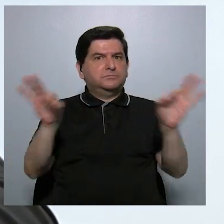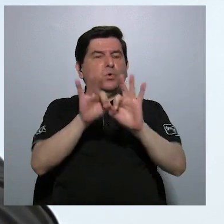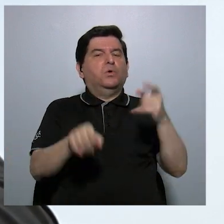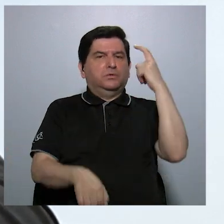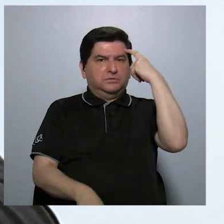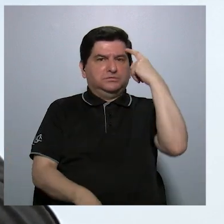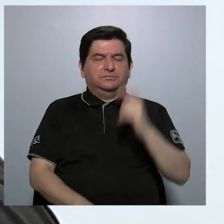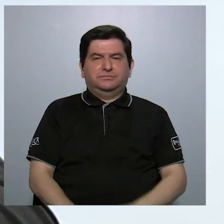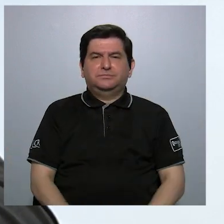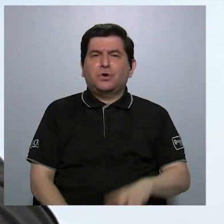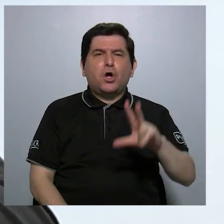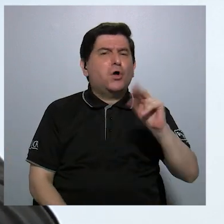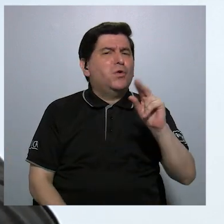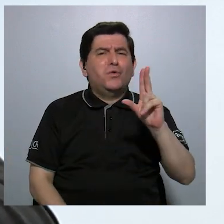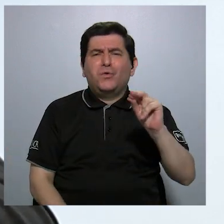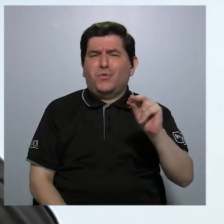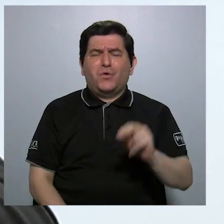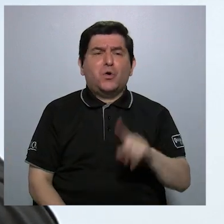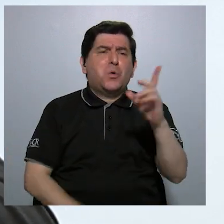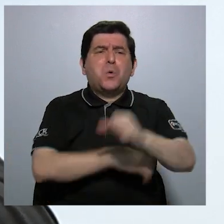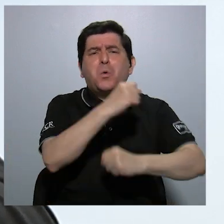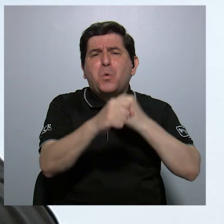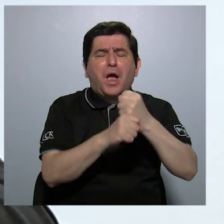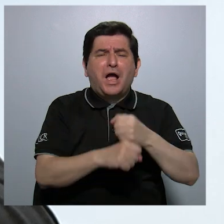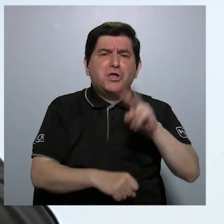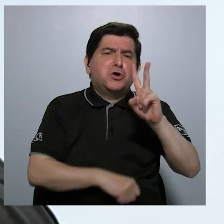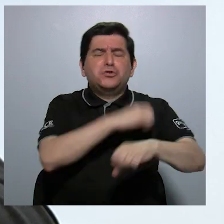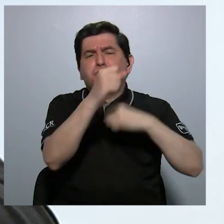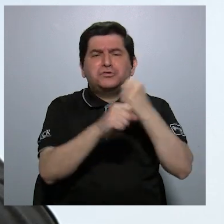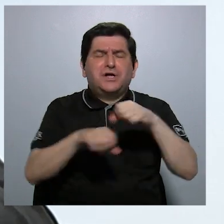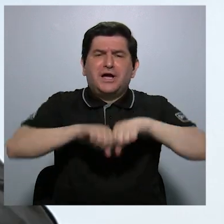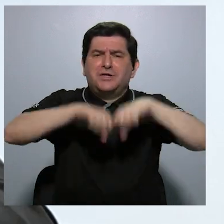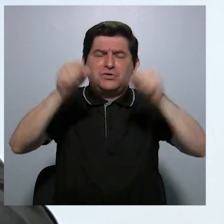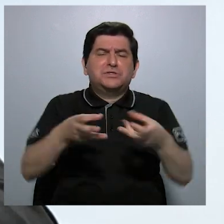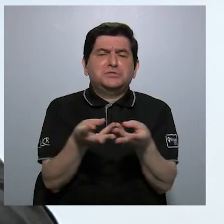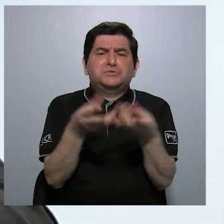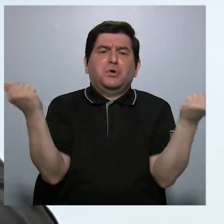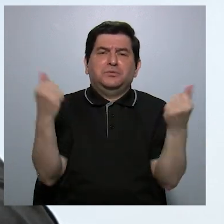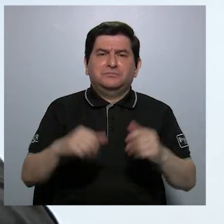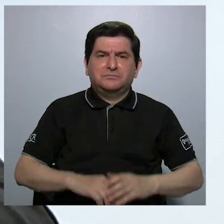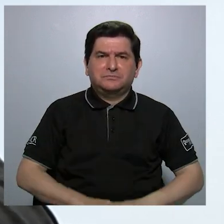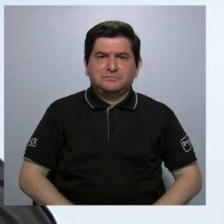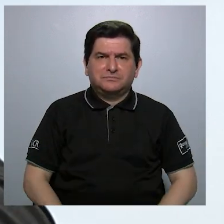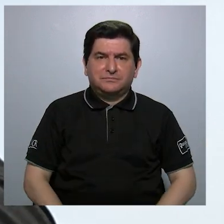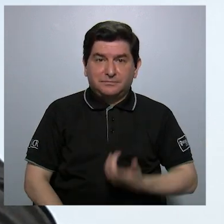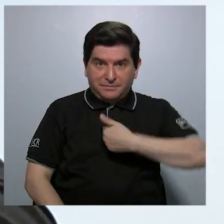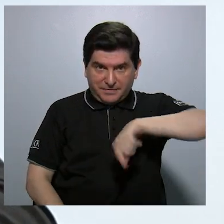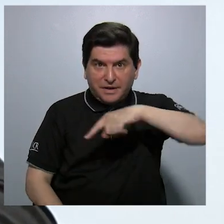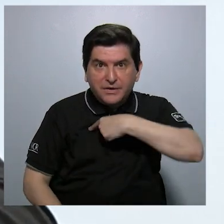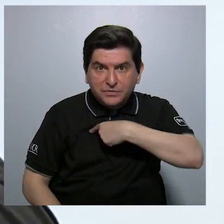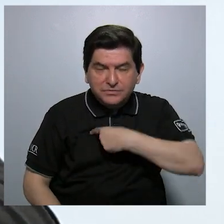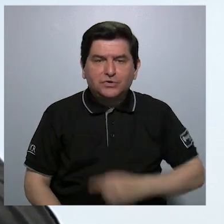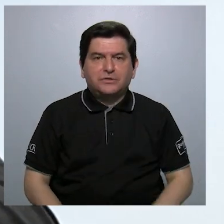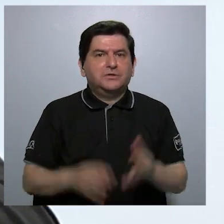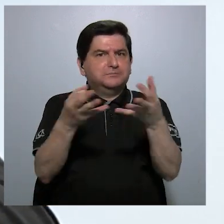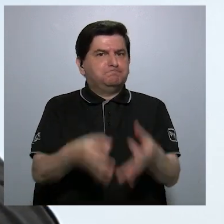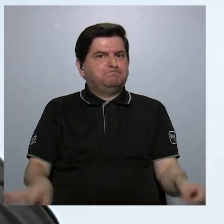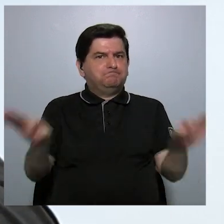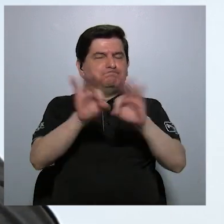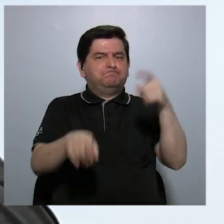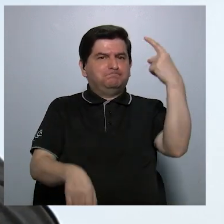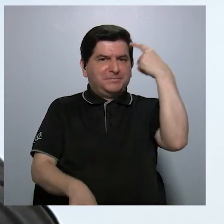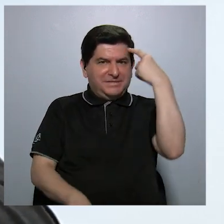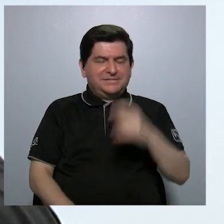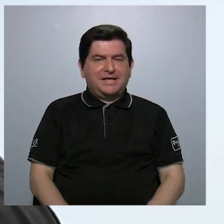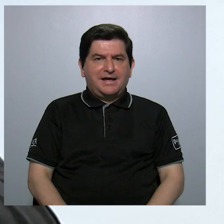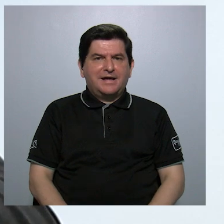de considerar, que no sea que en 1 año o 2 años el sistema va a desaparecer. Entonces, para nosotros es muy importante